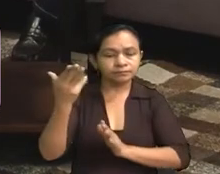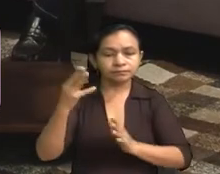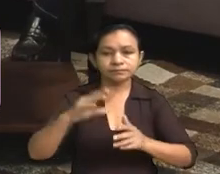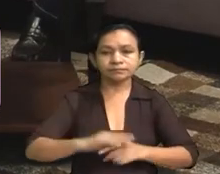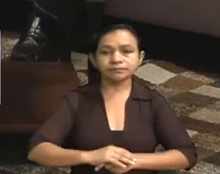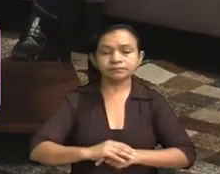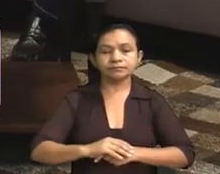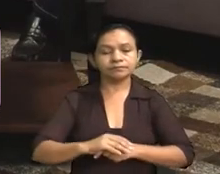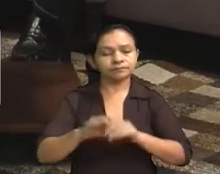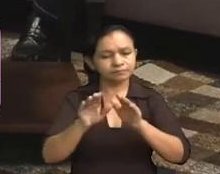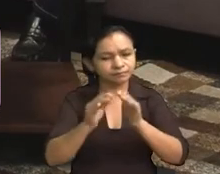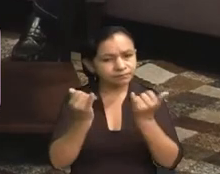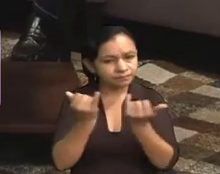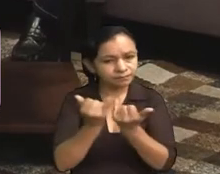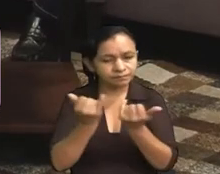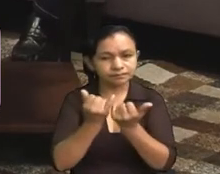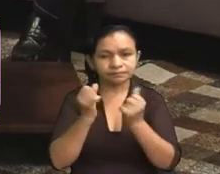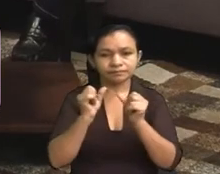2019. Además,